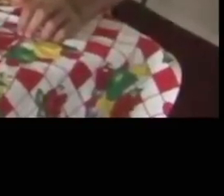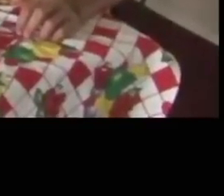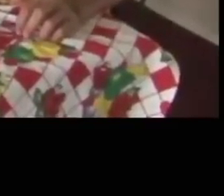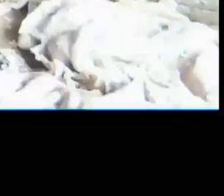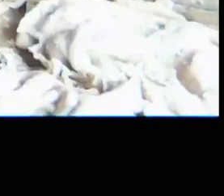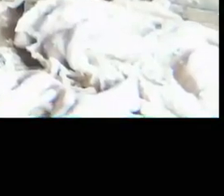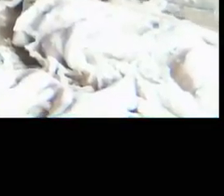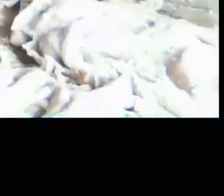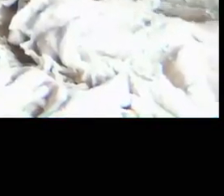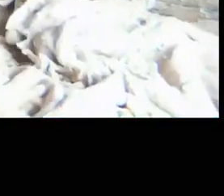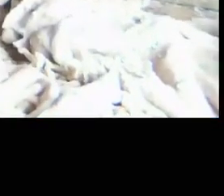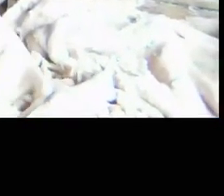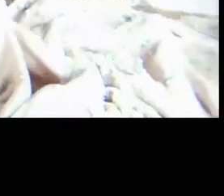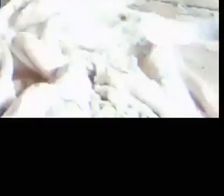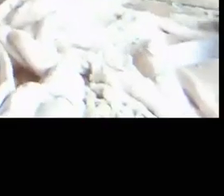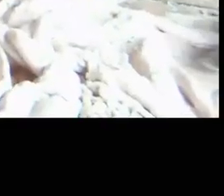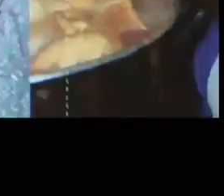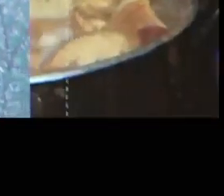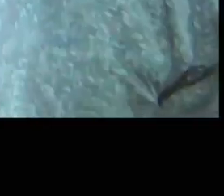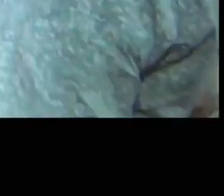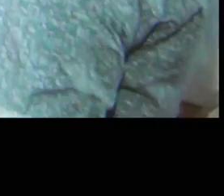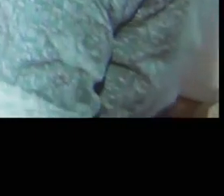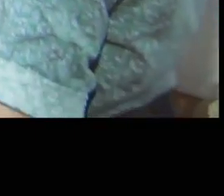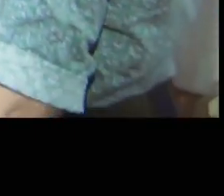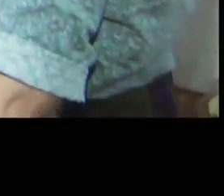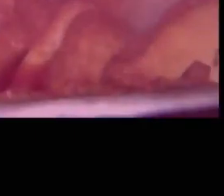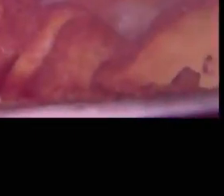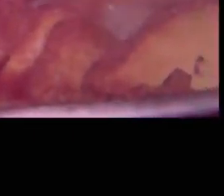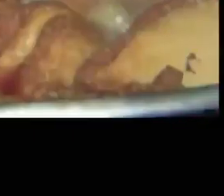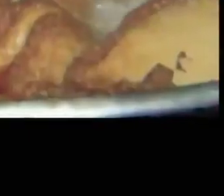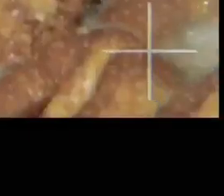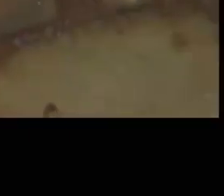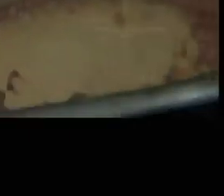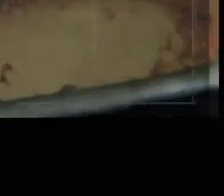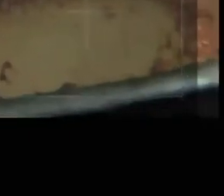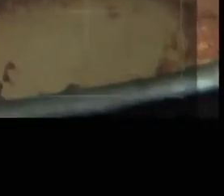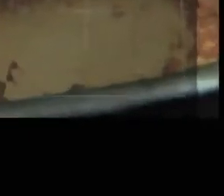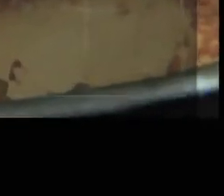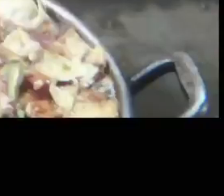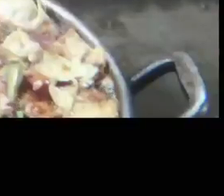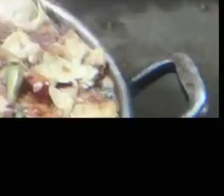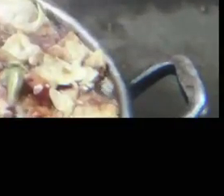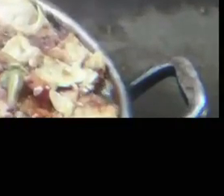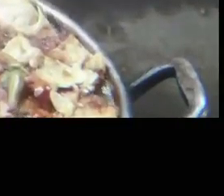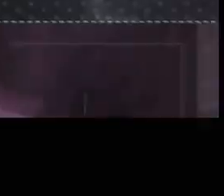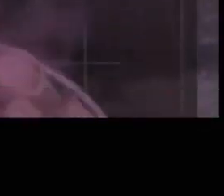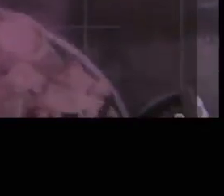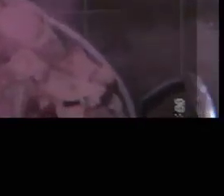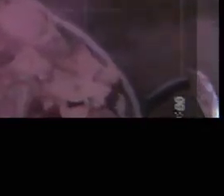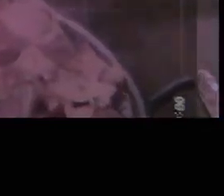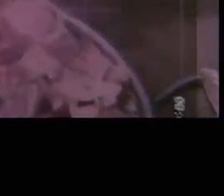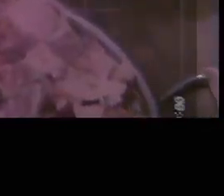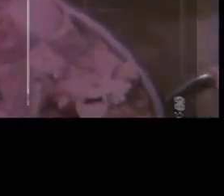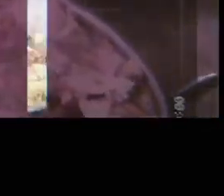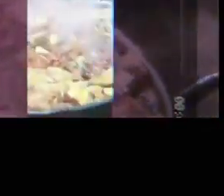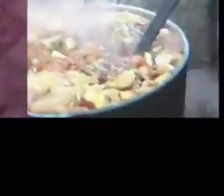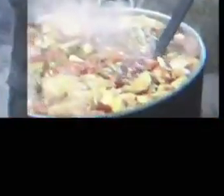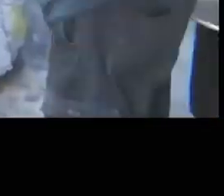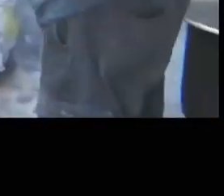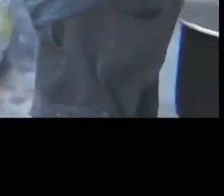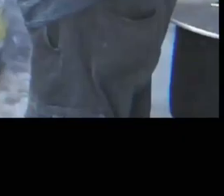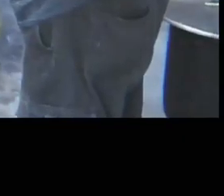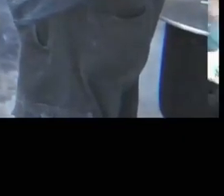quiero, la sopa que yo prefiero, burbuja así bien caliente, así la sirve mi